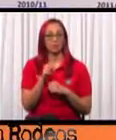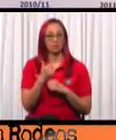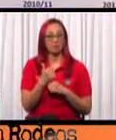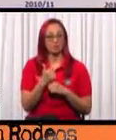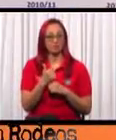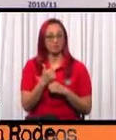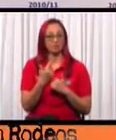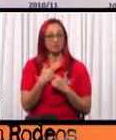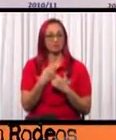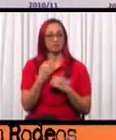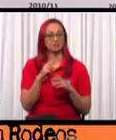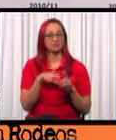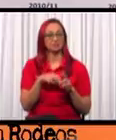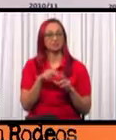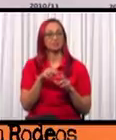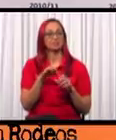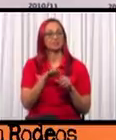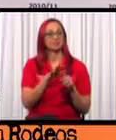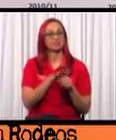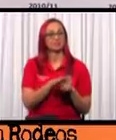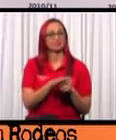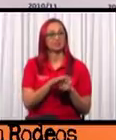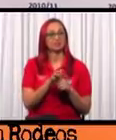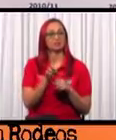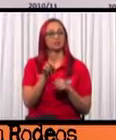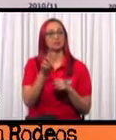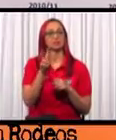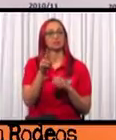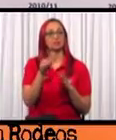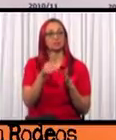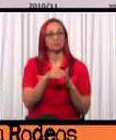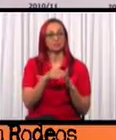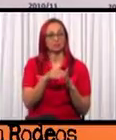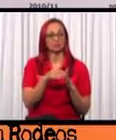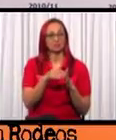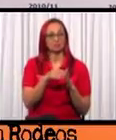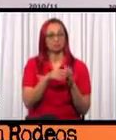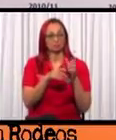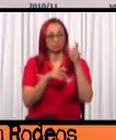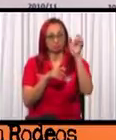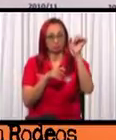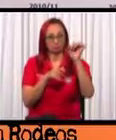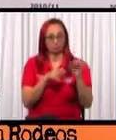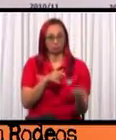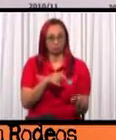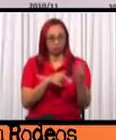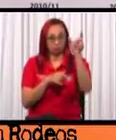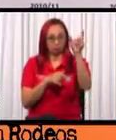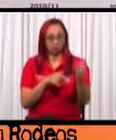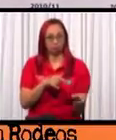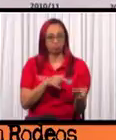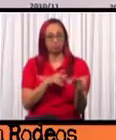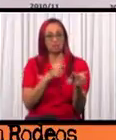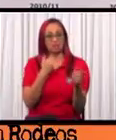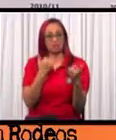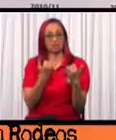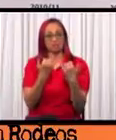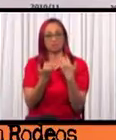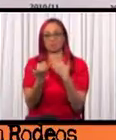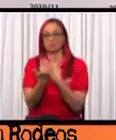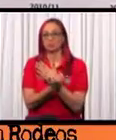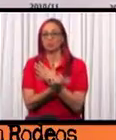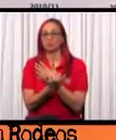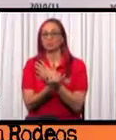sembraban 81 mil hectáreas, que es la columna que ustedes tienen a la izquierda, y ahora en esta proyección de área, doña